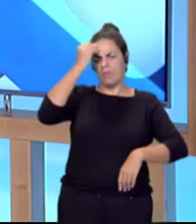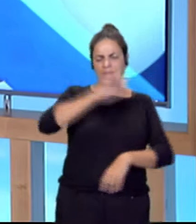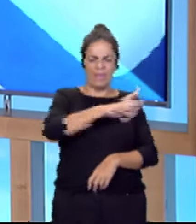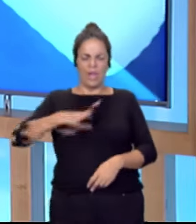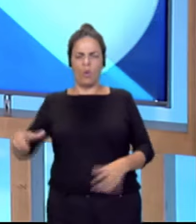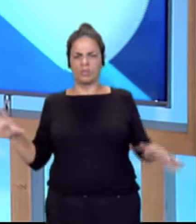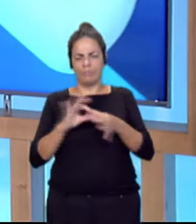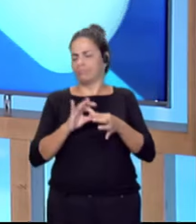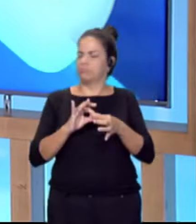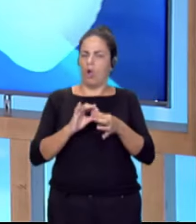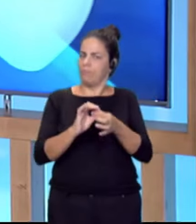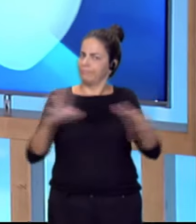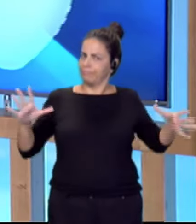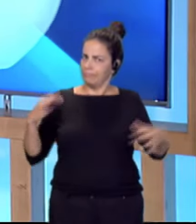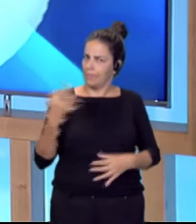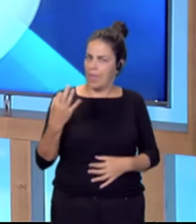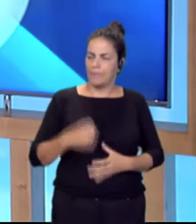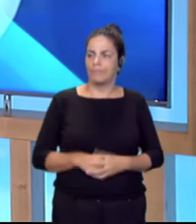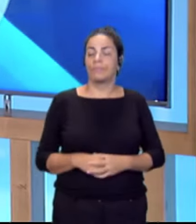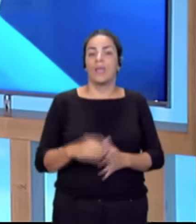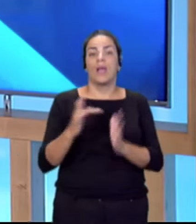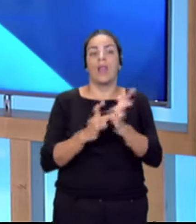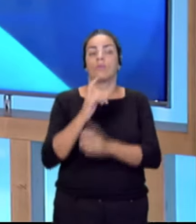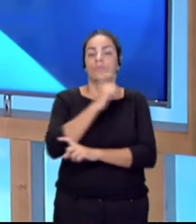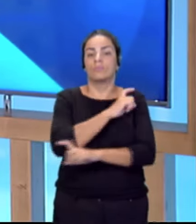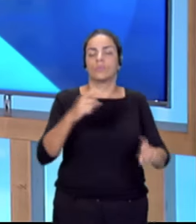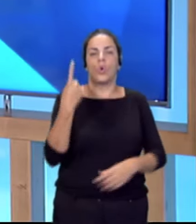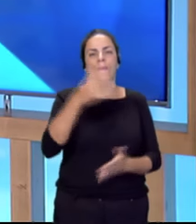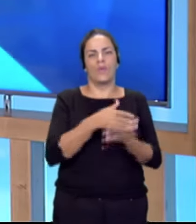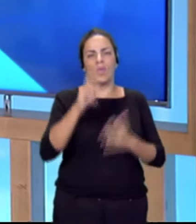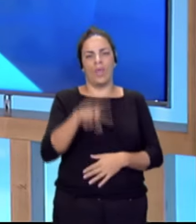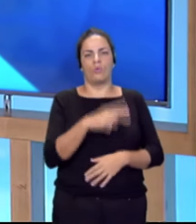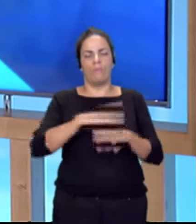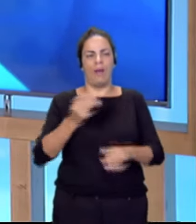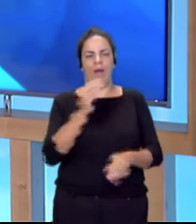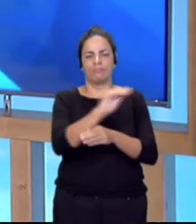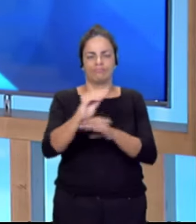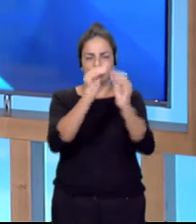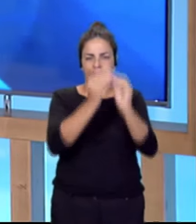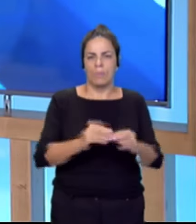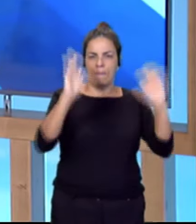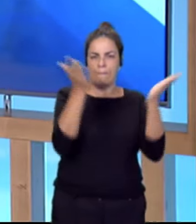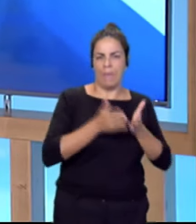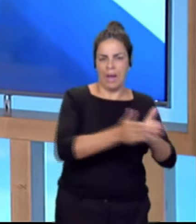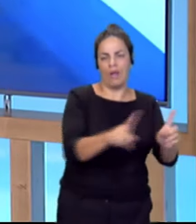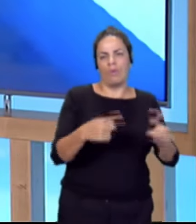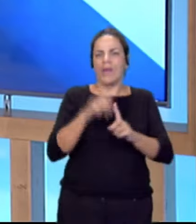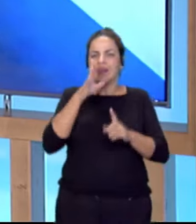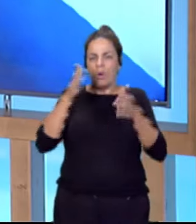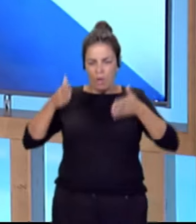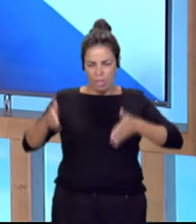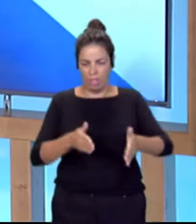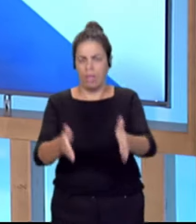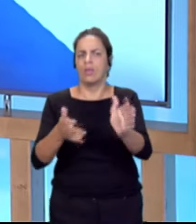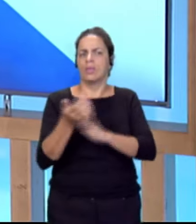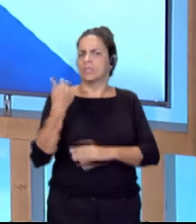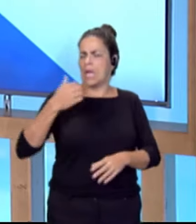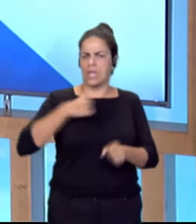La Laguna anuncia una inversión de 1 millón de euros para optimizar el estado de sus barrancos y cauces de agua. De hecho, ya han comenzado los trabajos para retirar todos